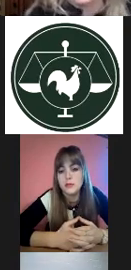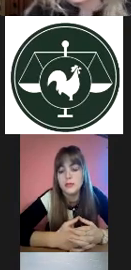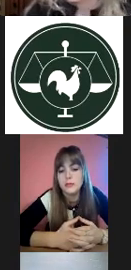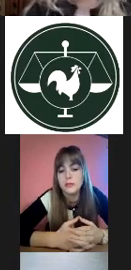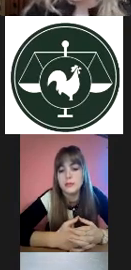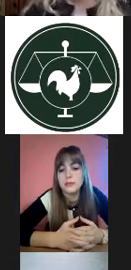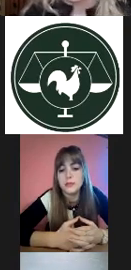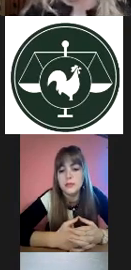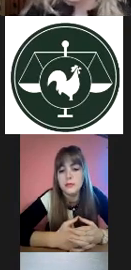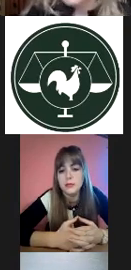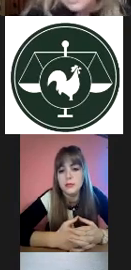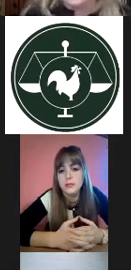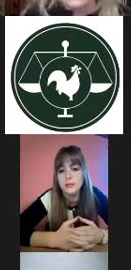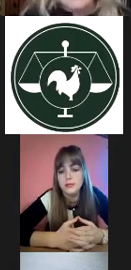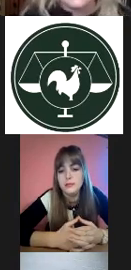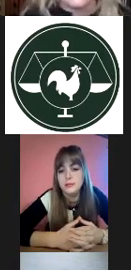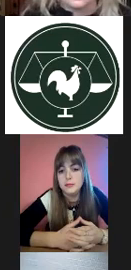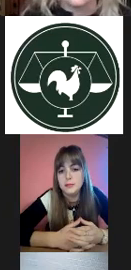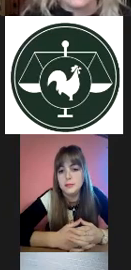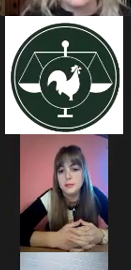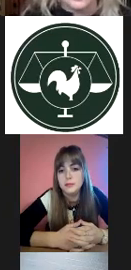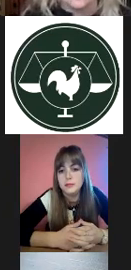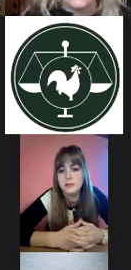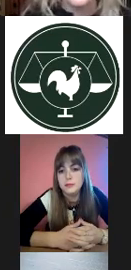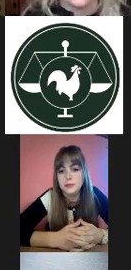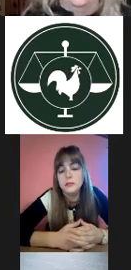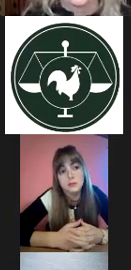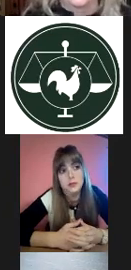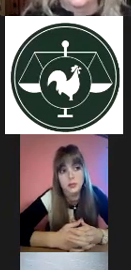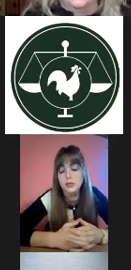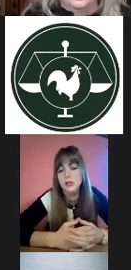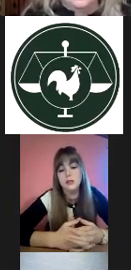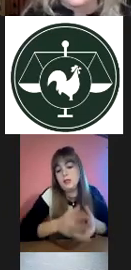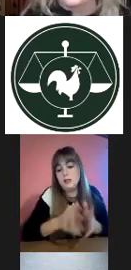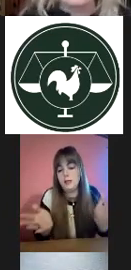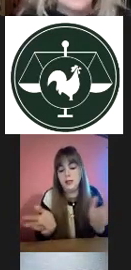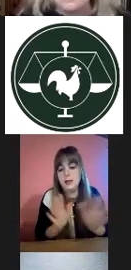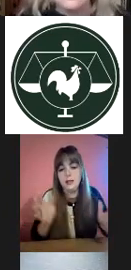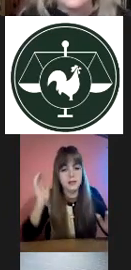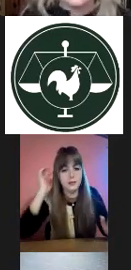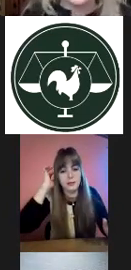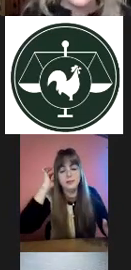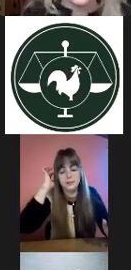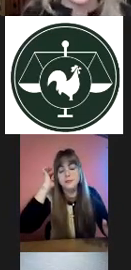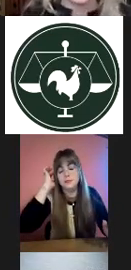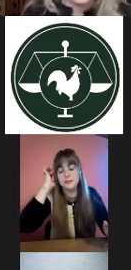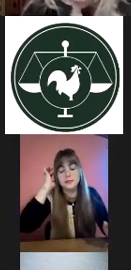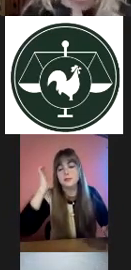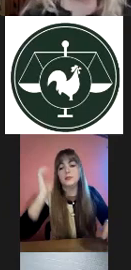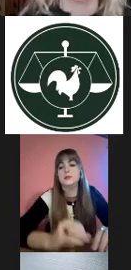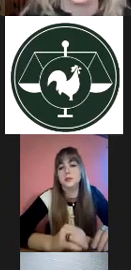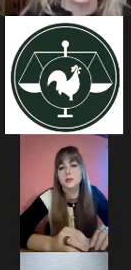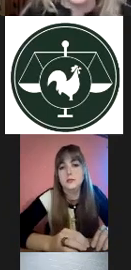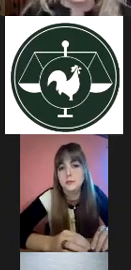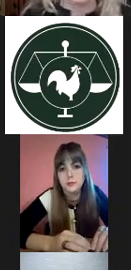animal, puede estar en el momento también maltratando a una mujer o un niño. Sí, sí, es que es así. El paso es el siguiente, ya se sabe